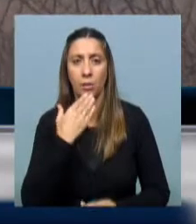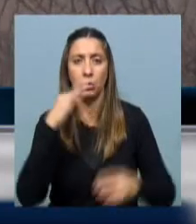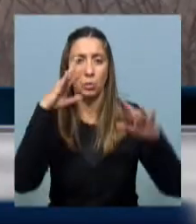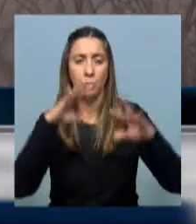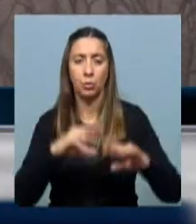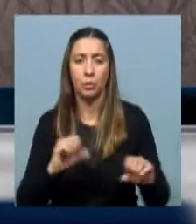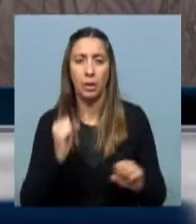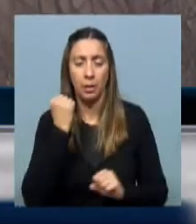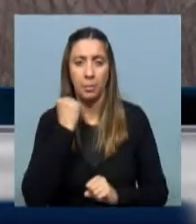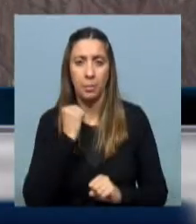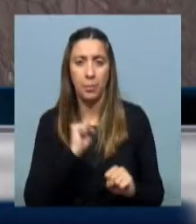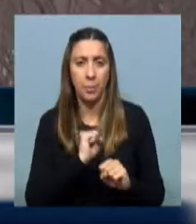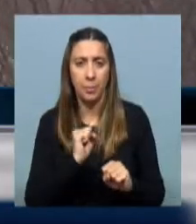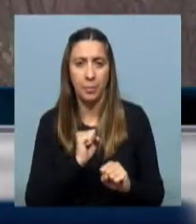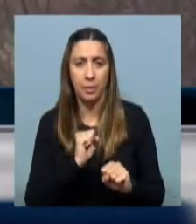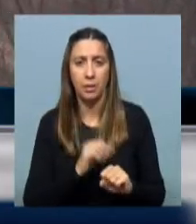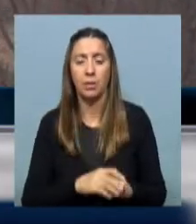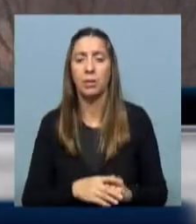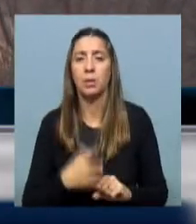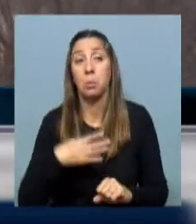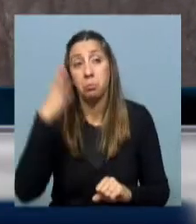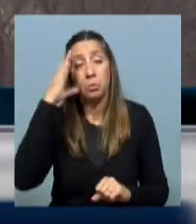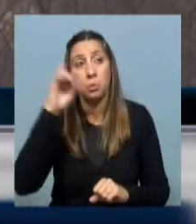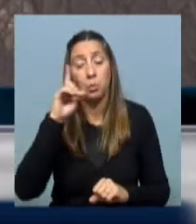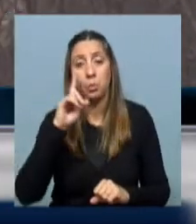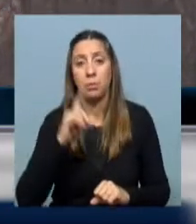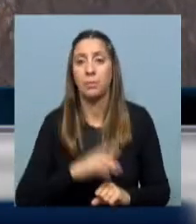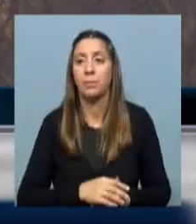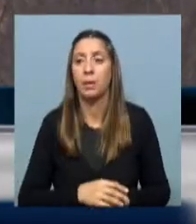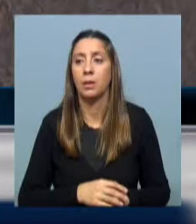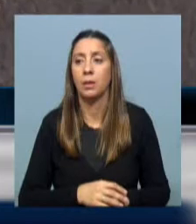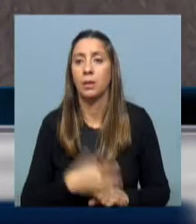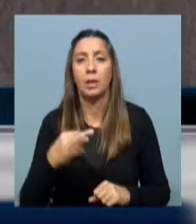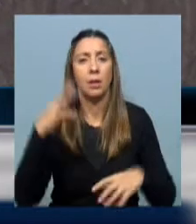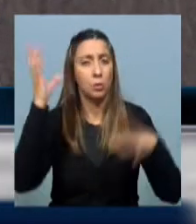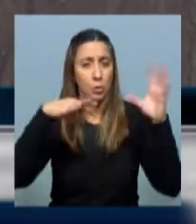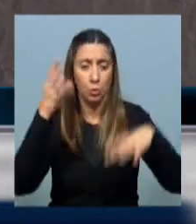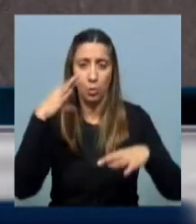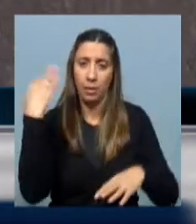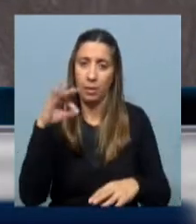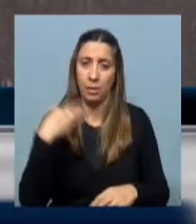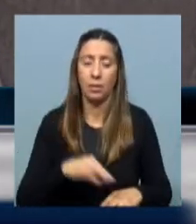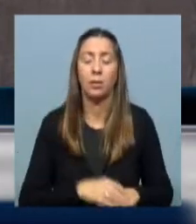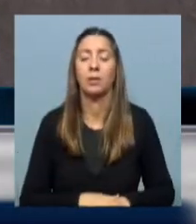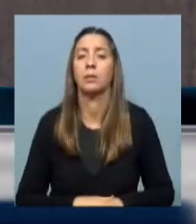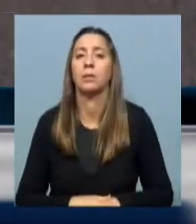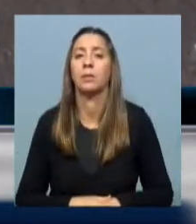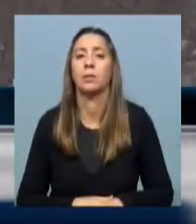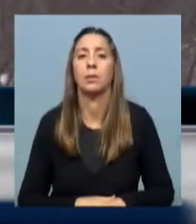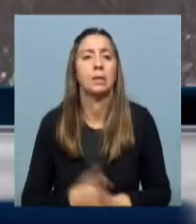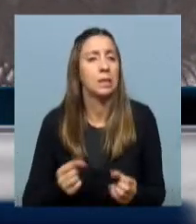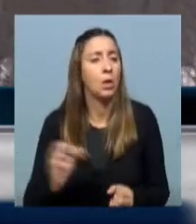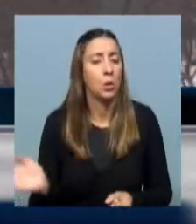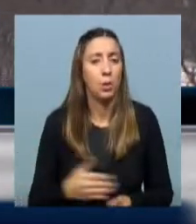en mayo, ese como un temporal, pero yo no recuerdo que... No, tiene que venir una lluvia grande, porque está muy